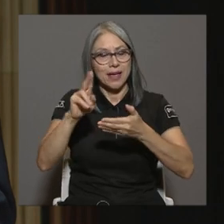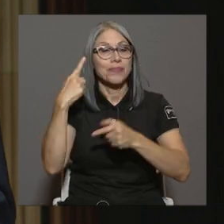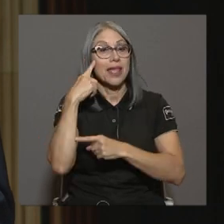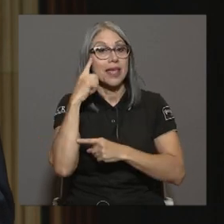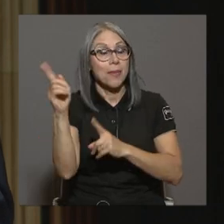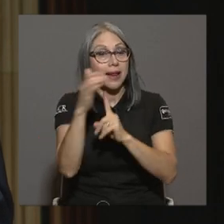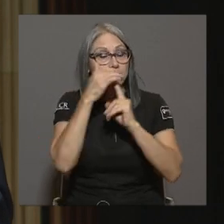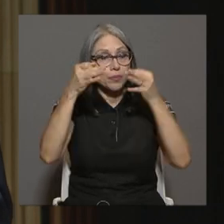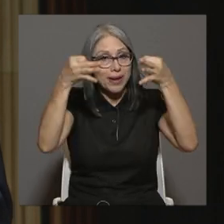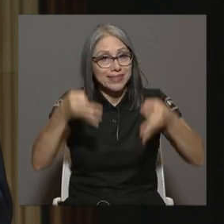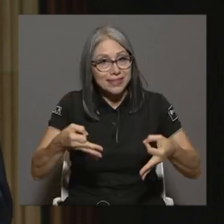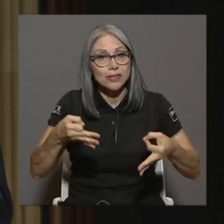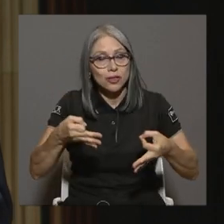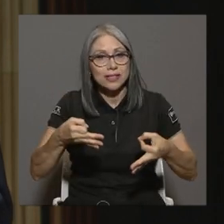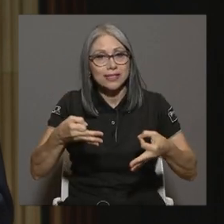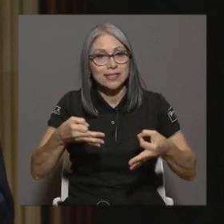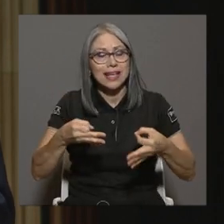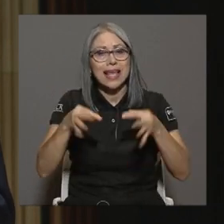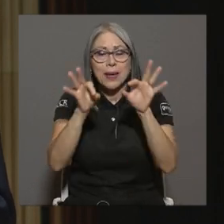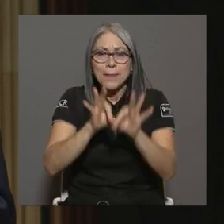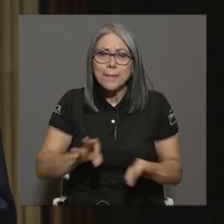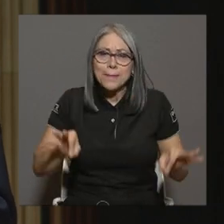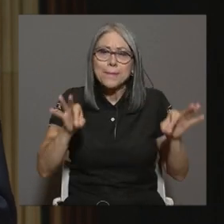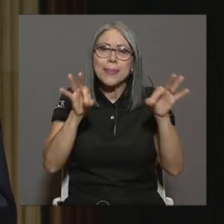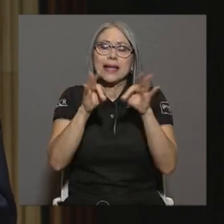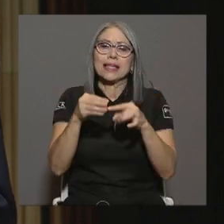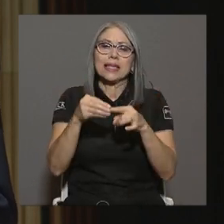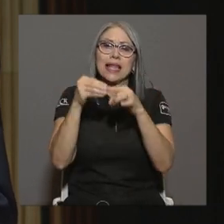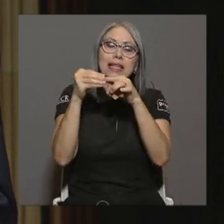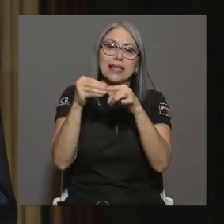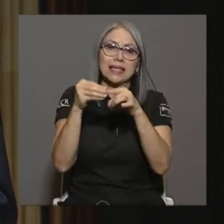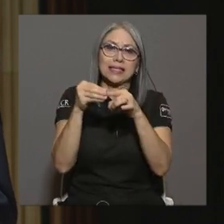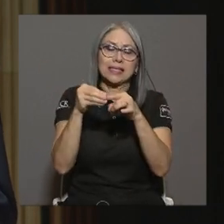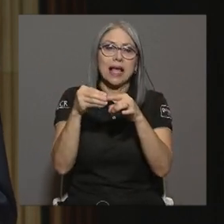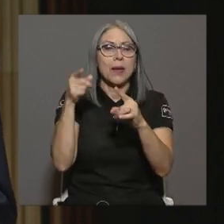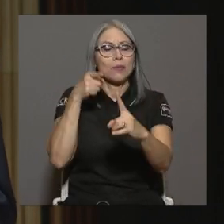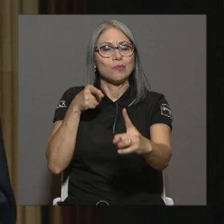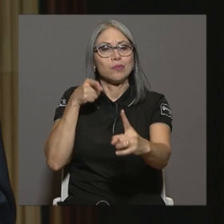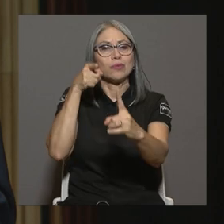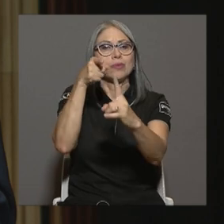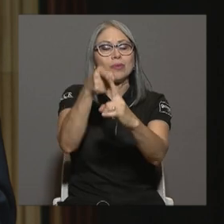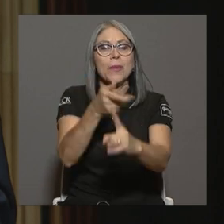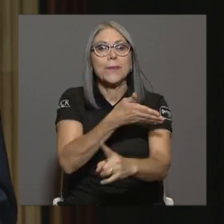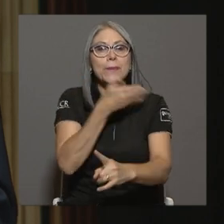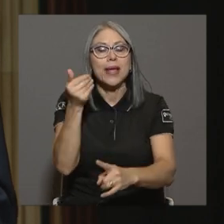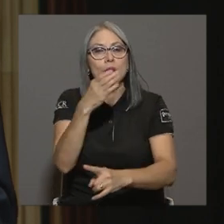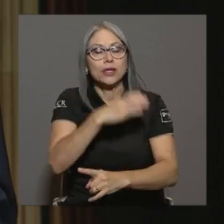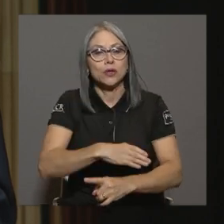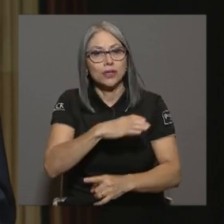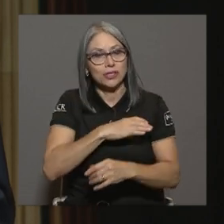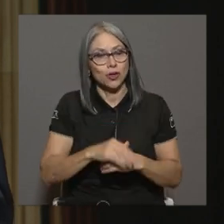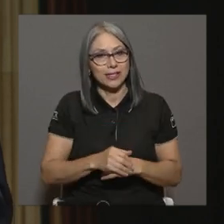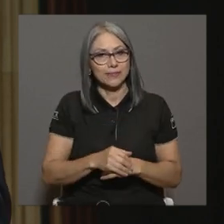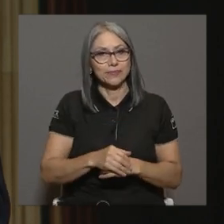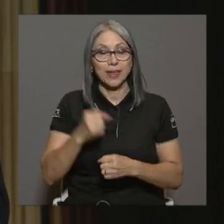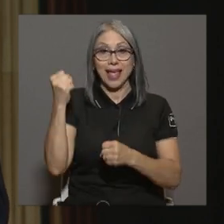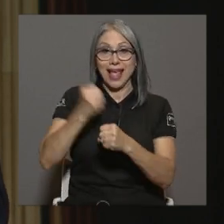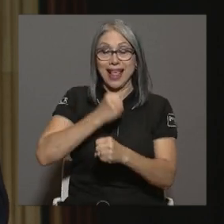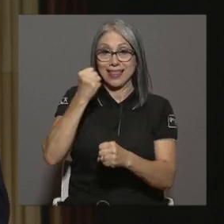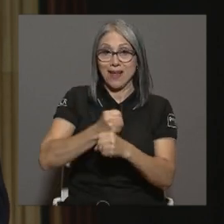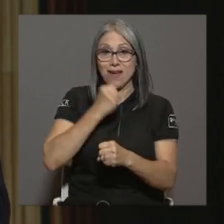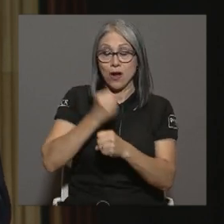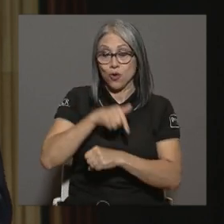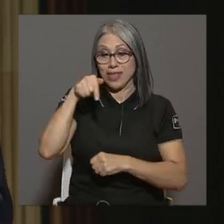para tomar decisiones pertinentes que nos conduzcan a mejores condiciones. El trabajo de